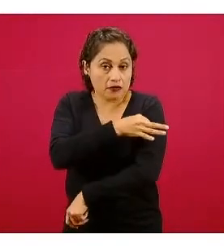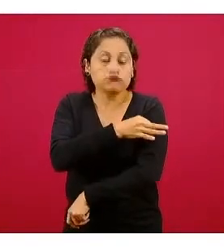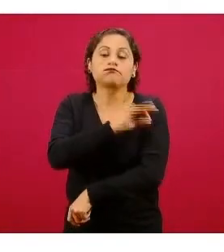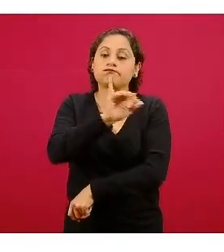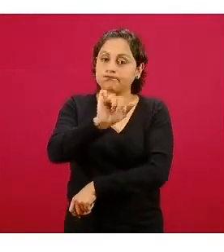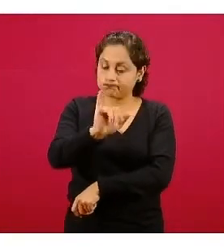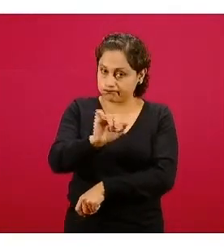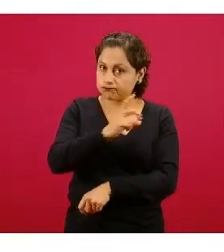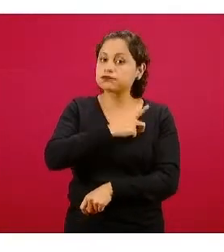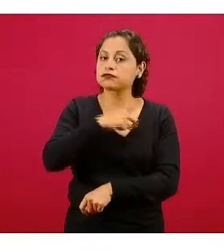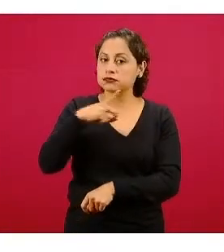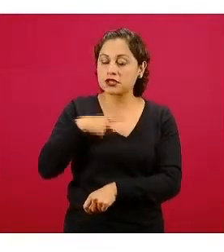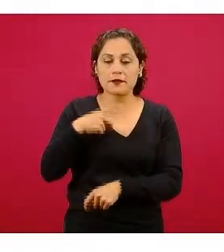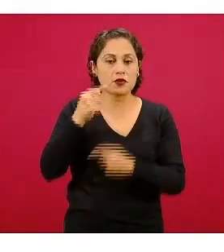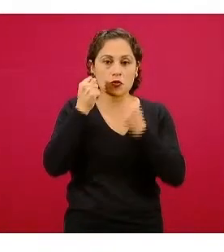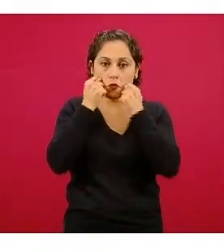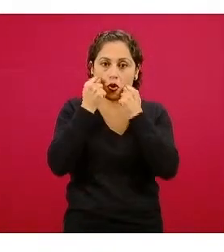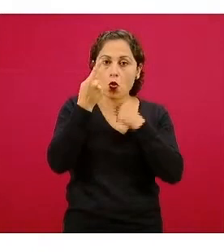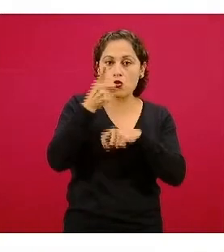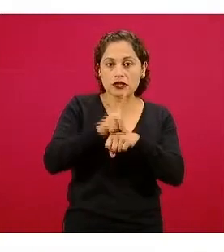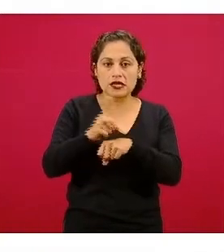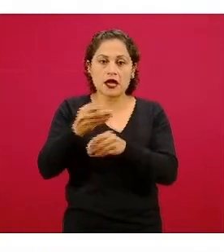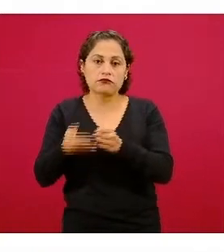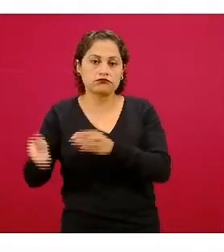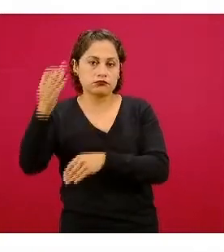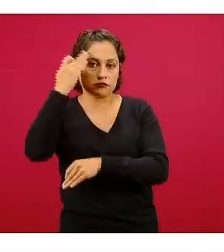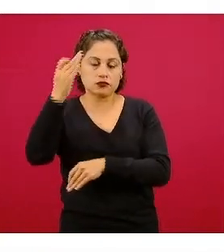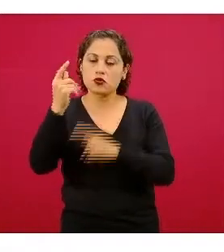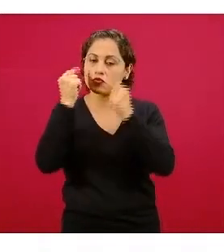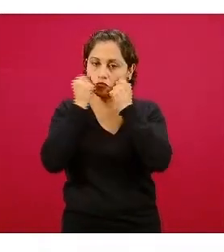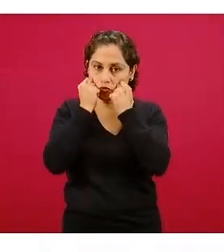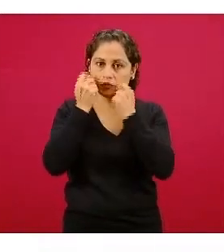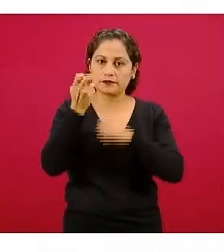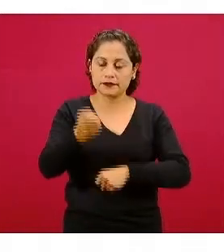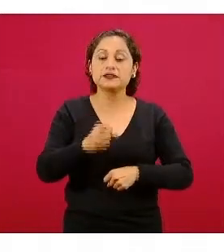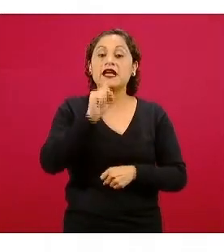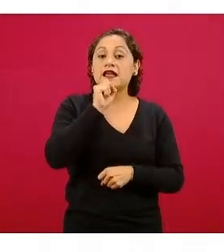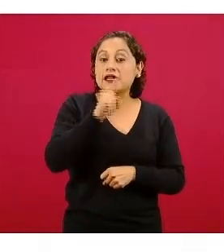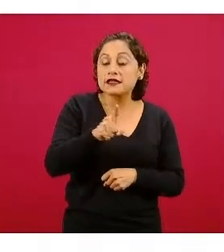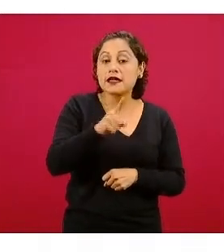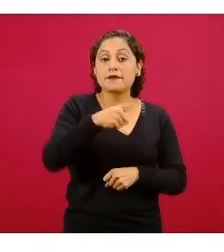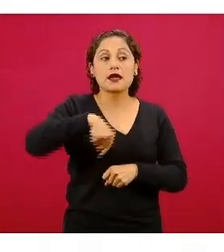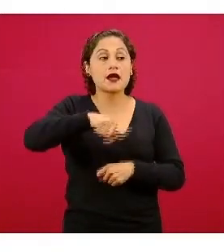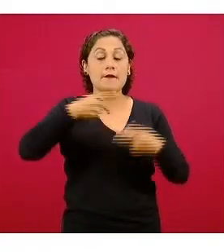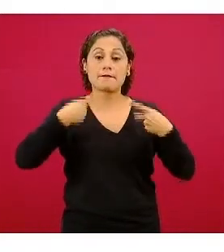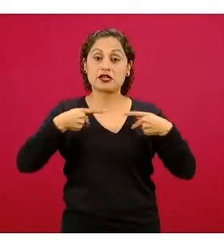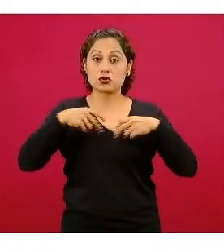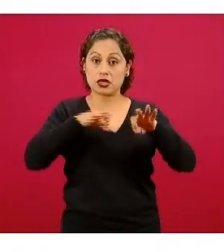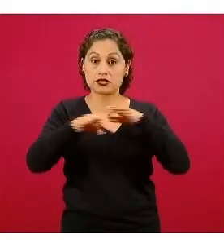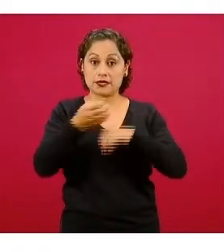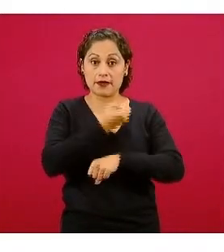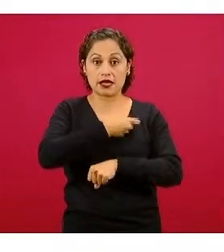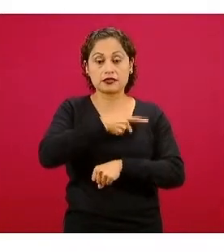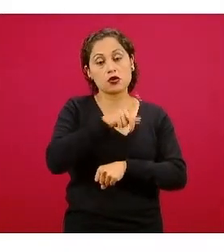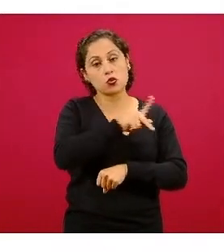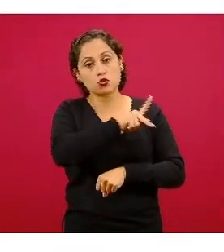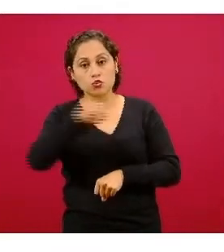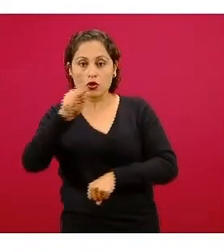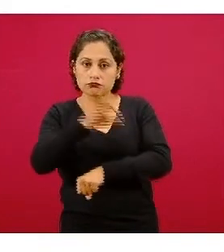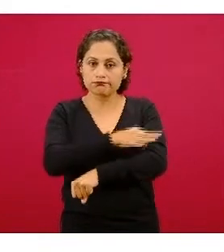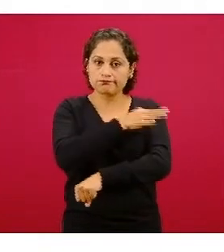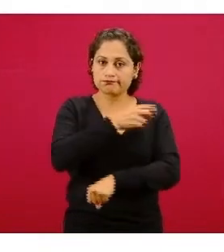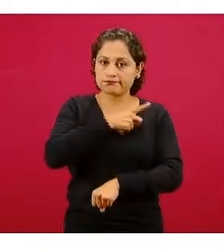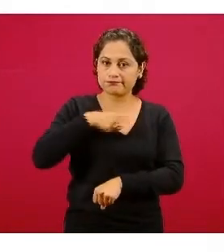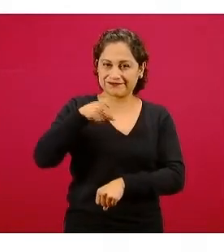la edad gestacional, y los trabajadores de salud. Ya hemos hablado mucho, ese aplauso que le hemos dado a todos los trabajadores de salud de